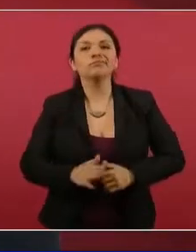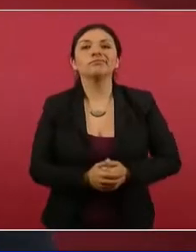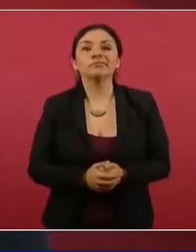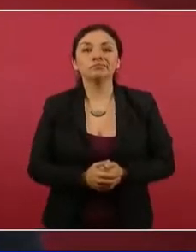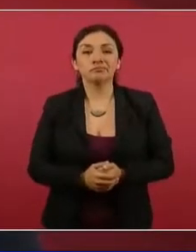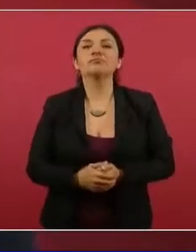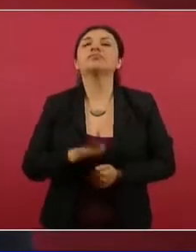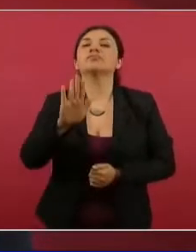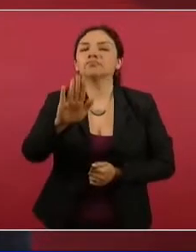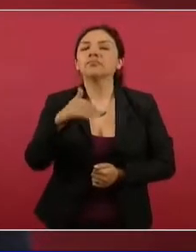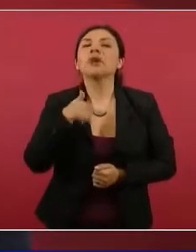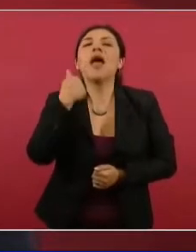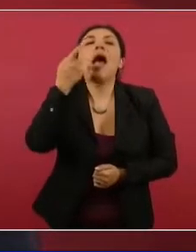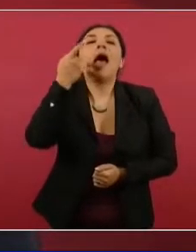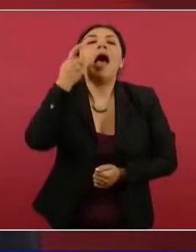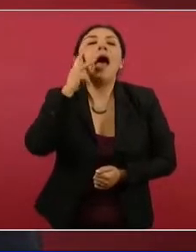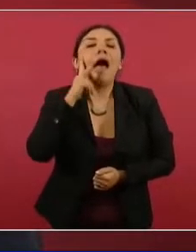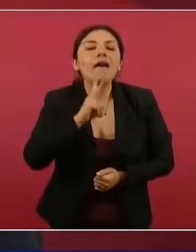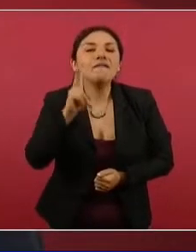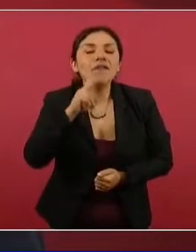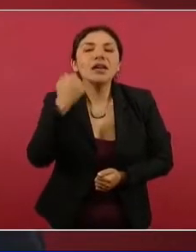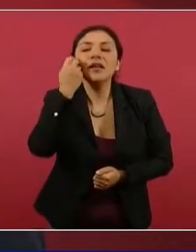porque quiero ver